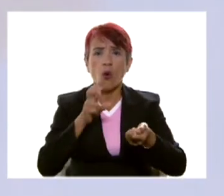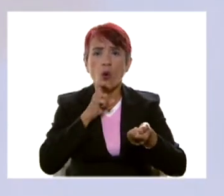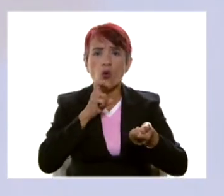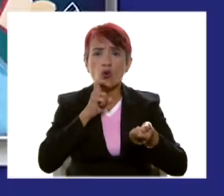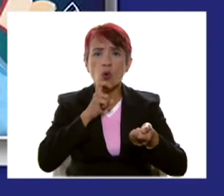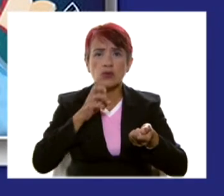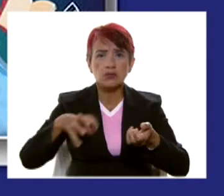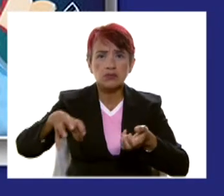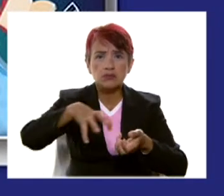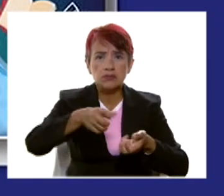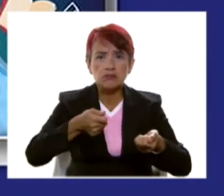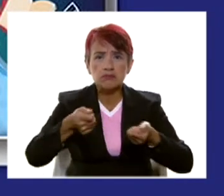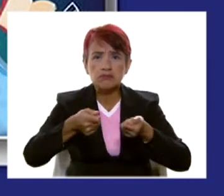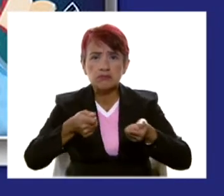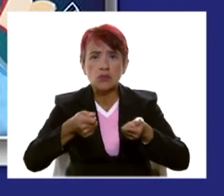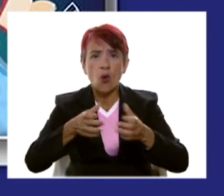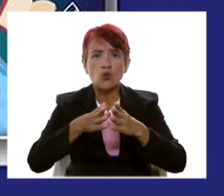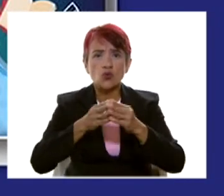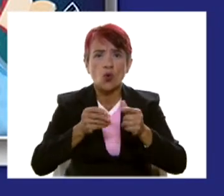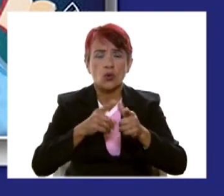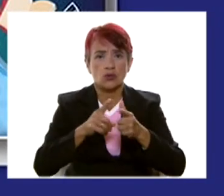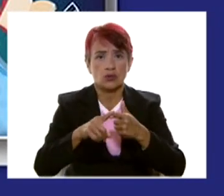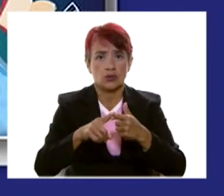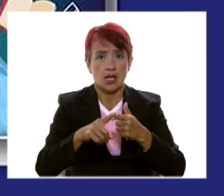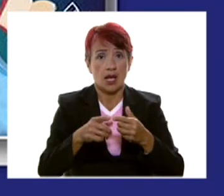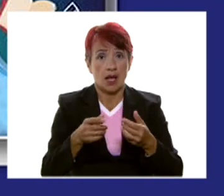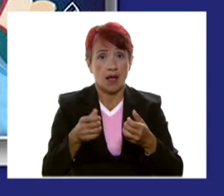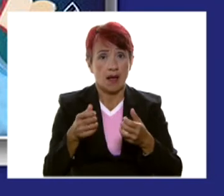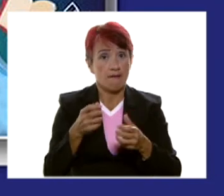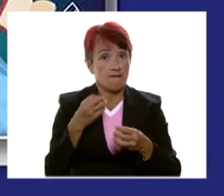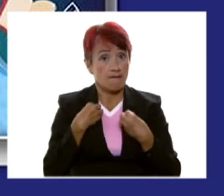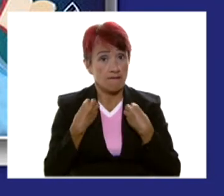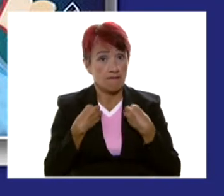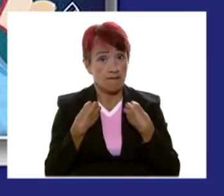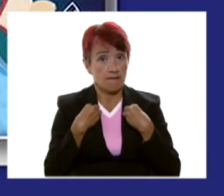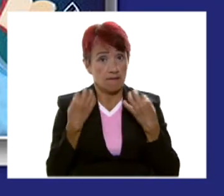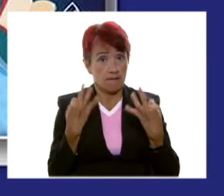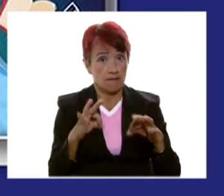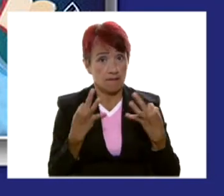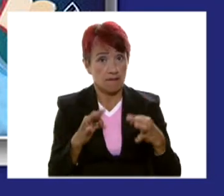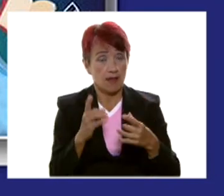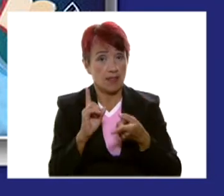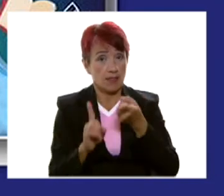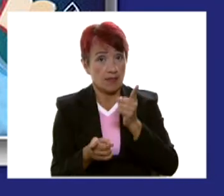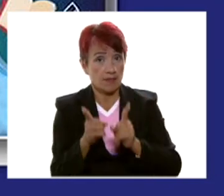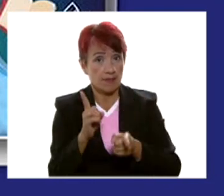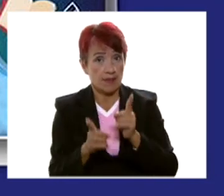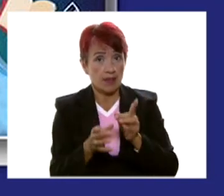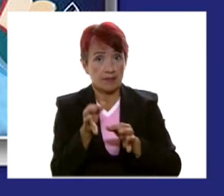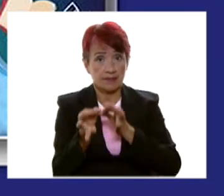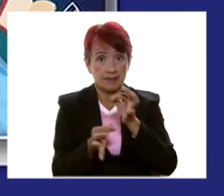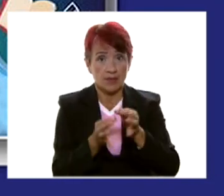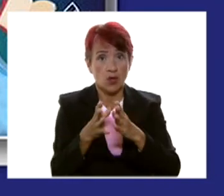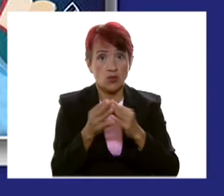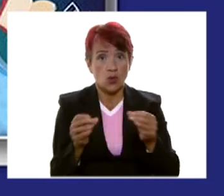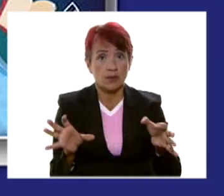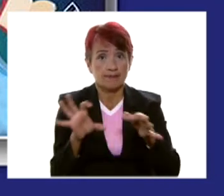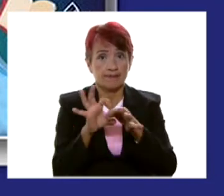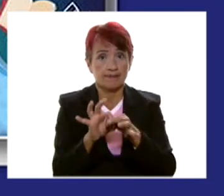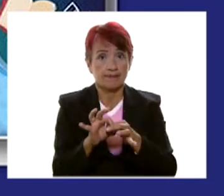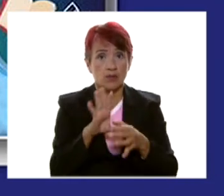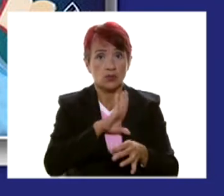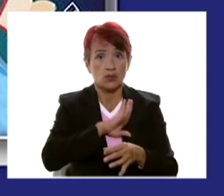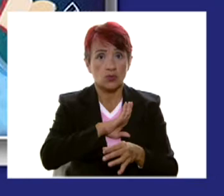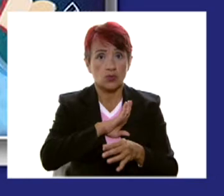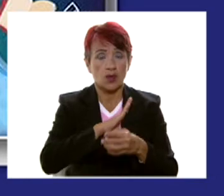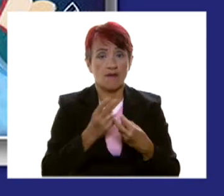oro. La tierra en la que viven y los recursos naturales de los que dependen están inextricablemente vinculados a su